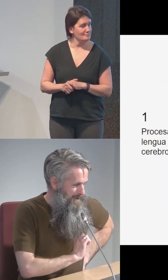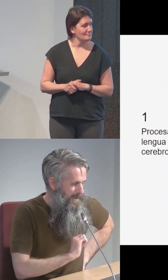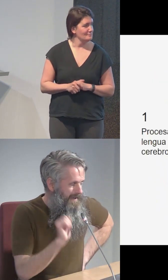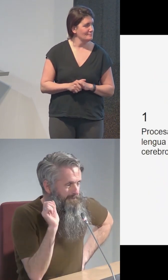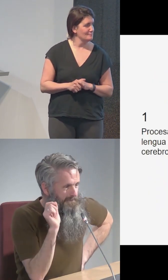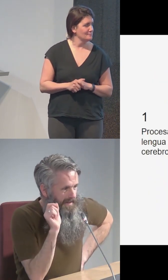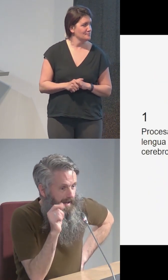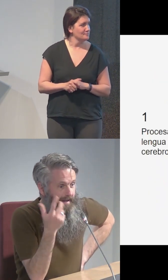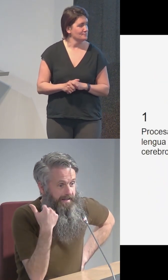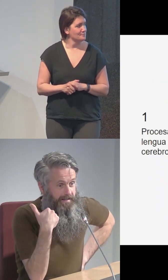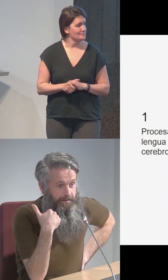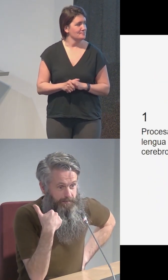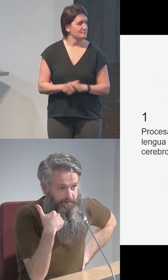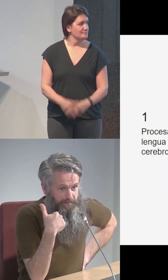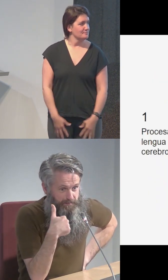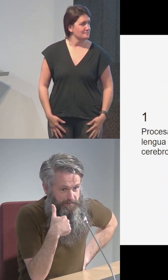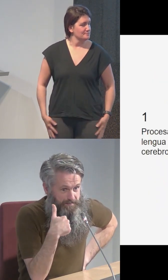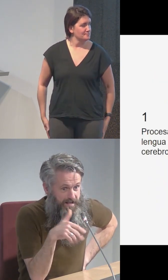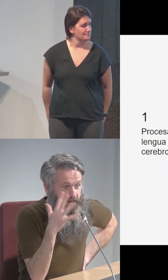Vale.